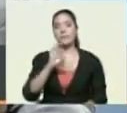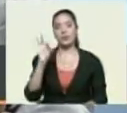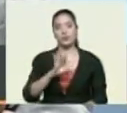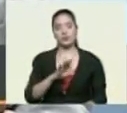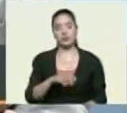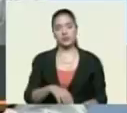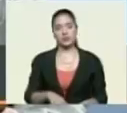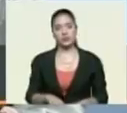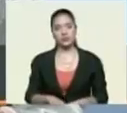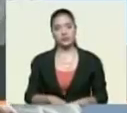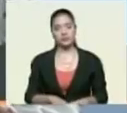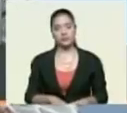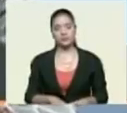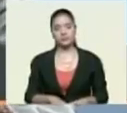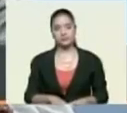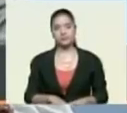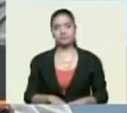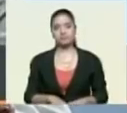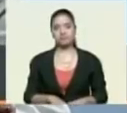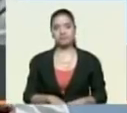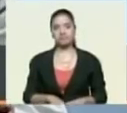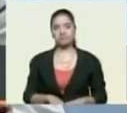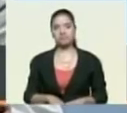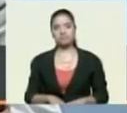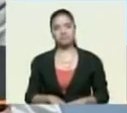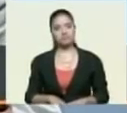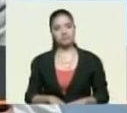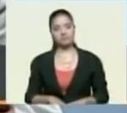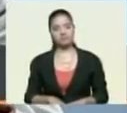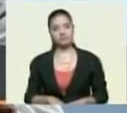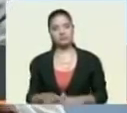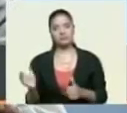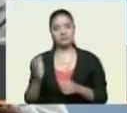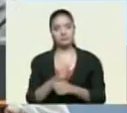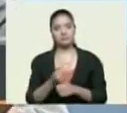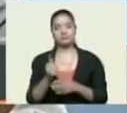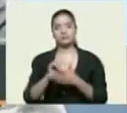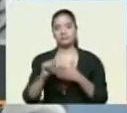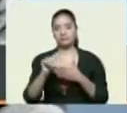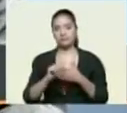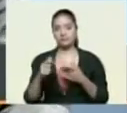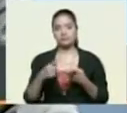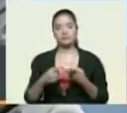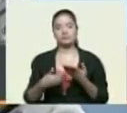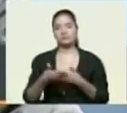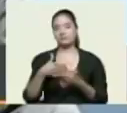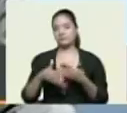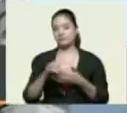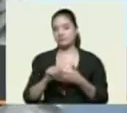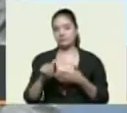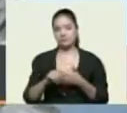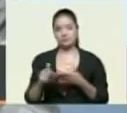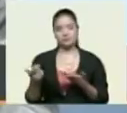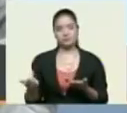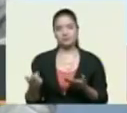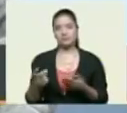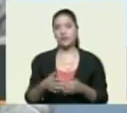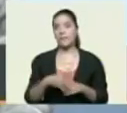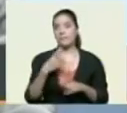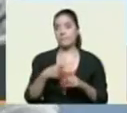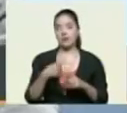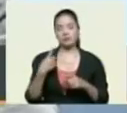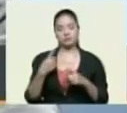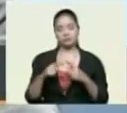19.000%. Delitos imputados, obtención ilegal de divisas, legitimación de capitales y asociación para